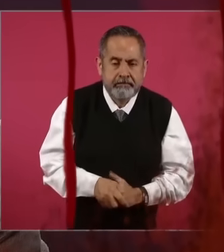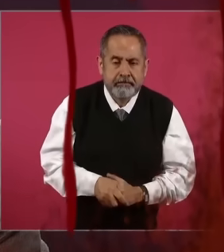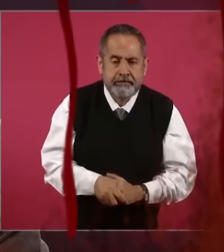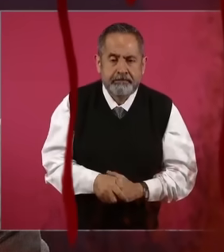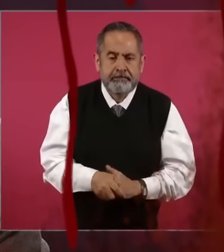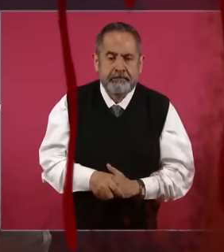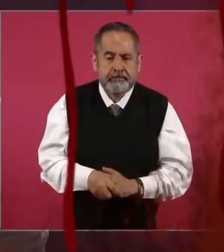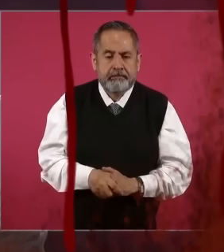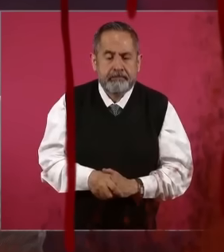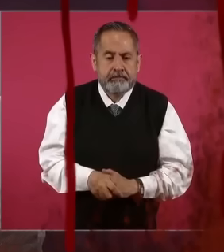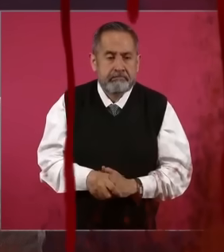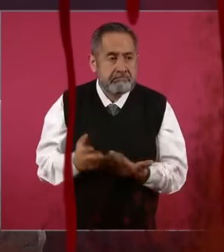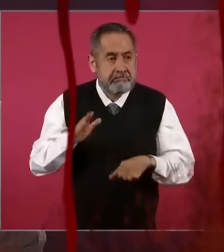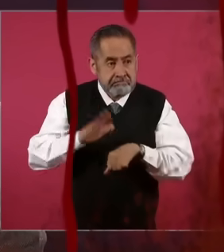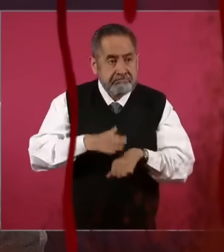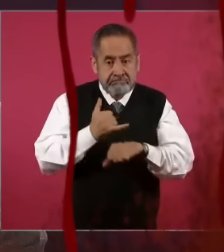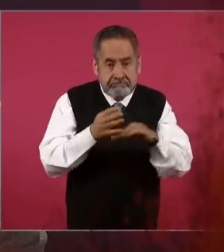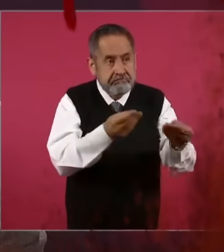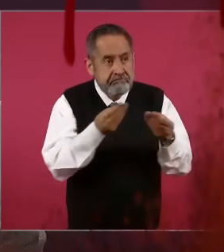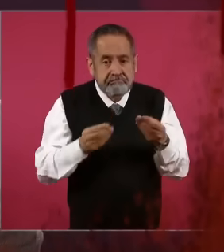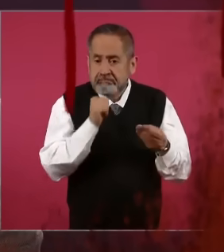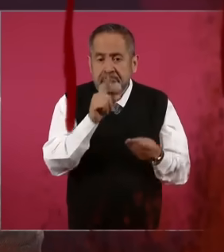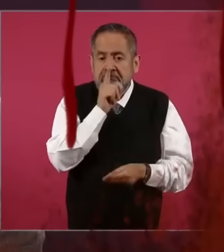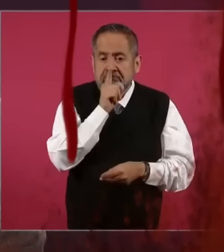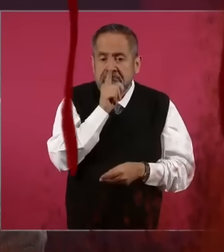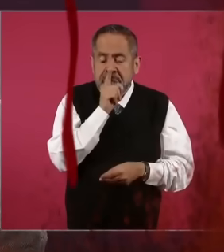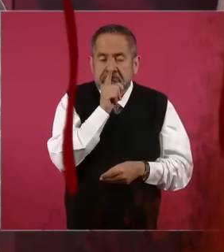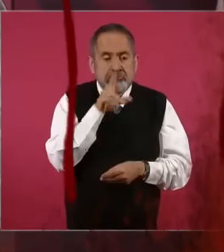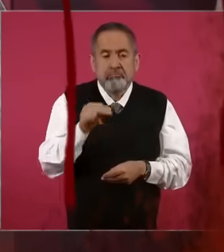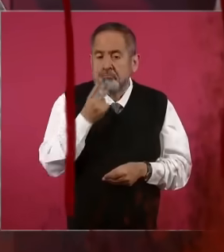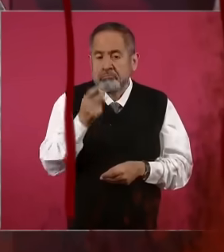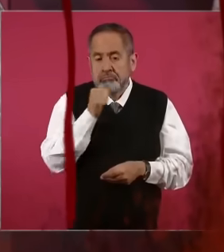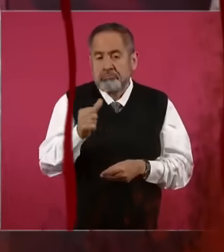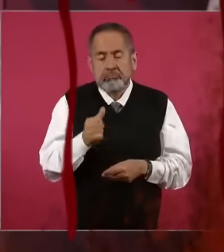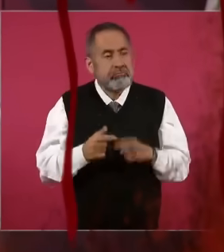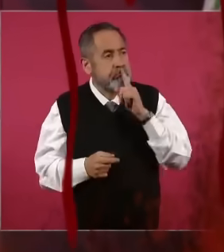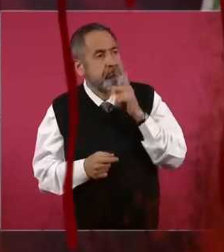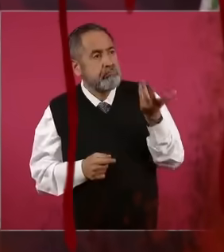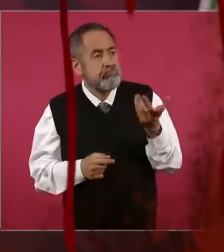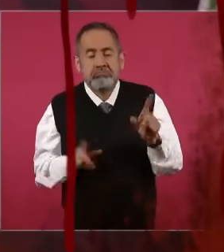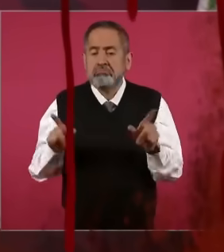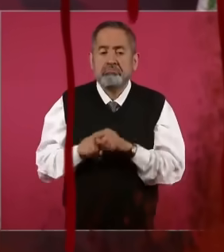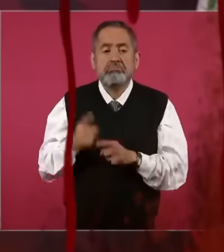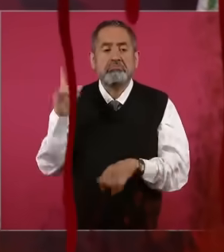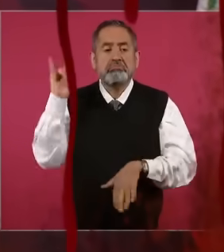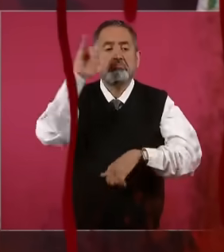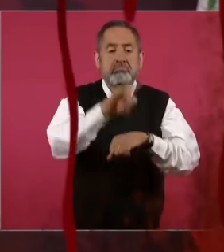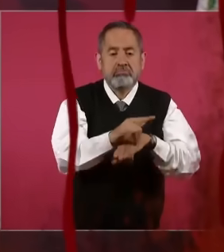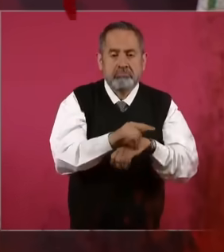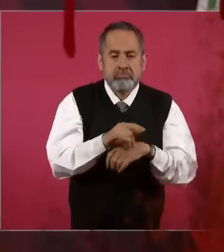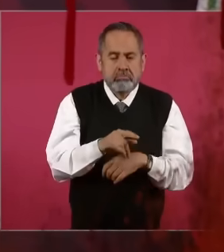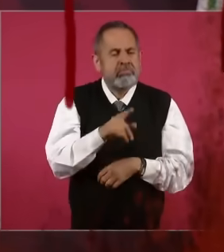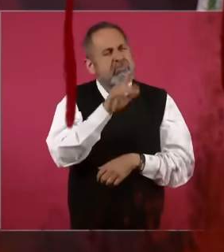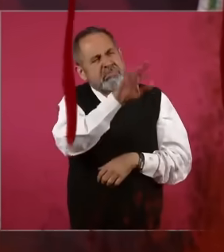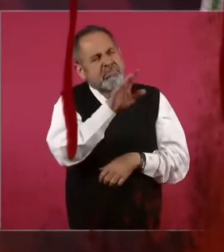puesto orden en ese sentido, que seguimos siendo el patio trasero de los gringos, que pueden hacer lo que se les dé su regalada gana